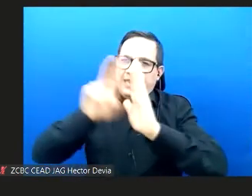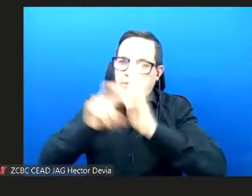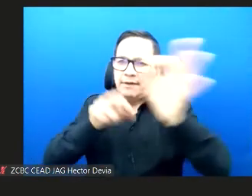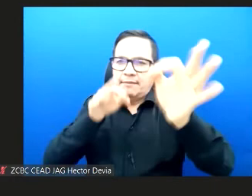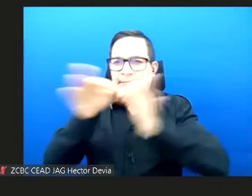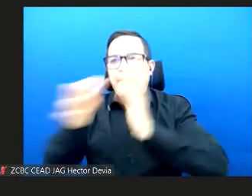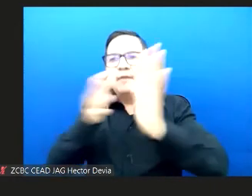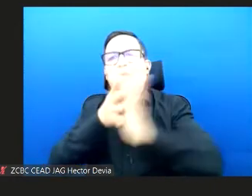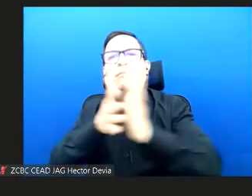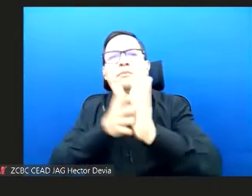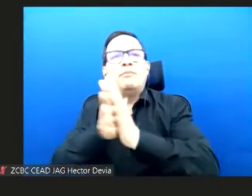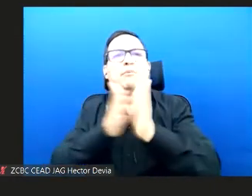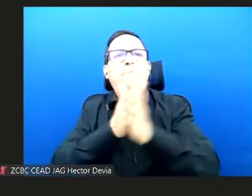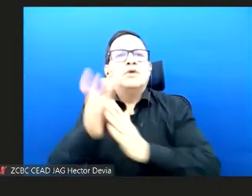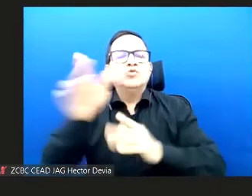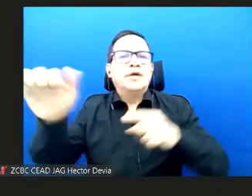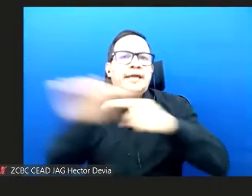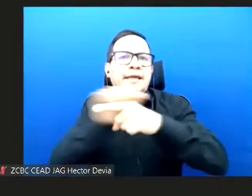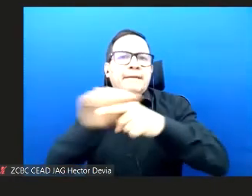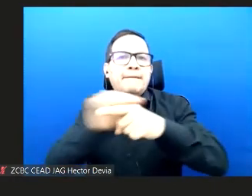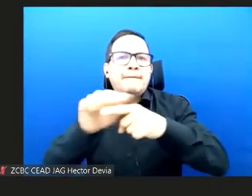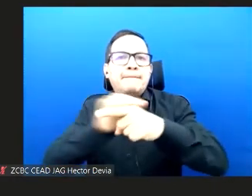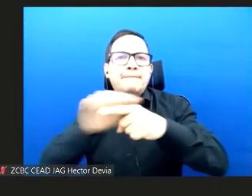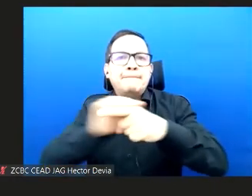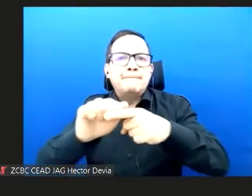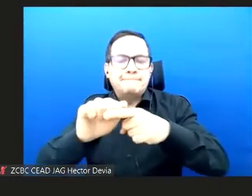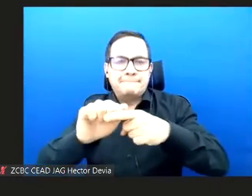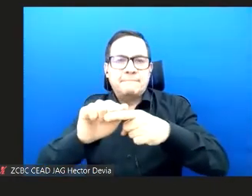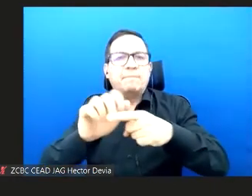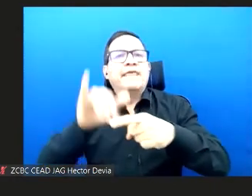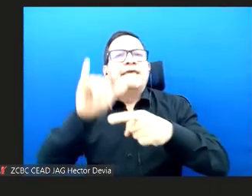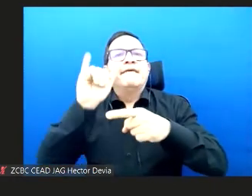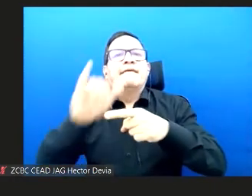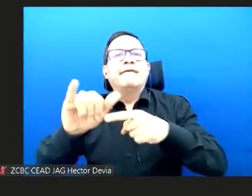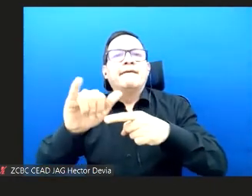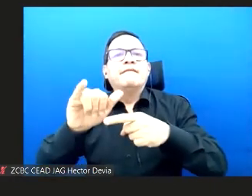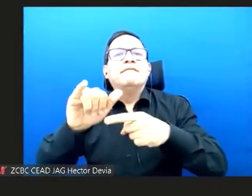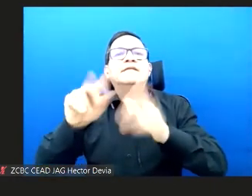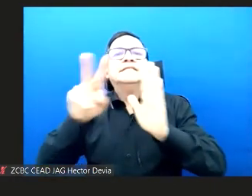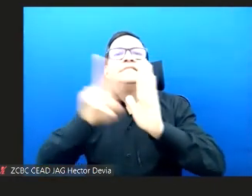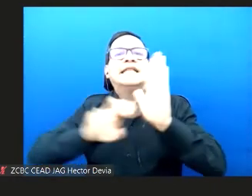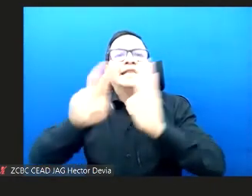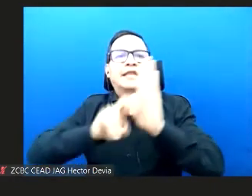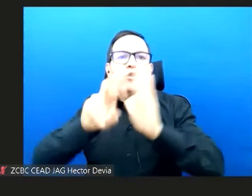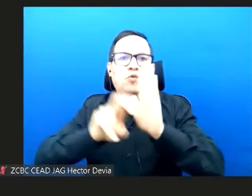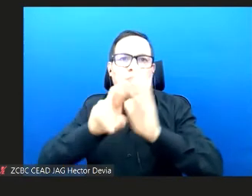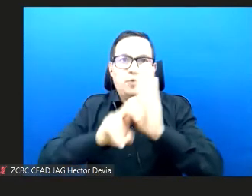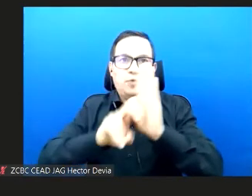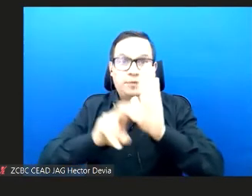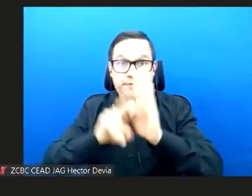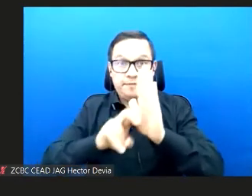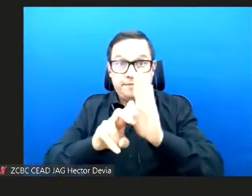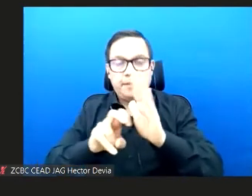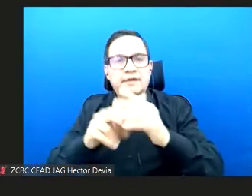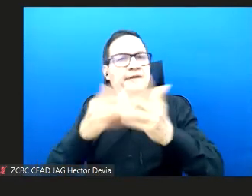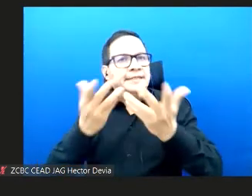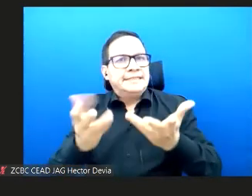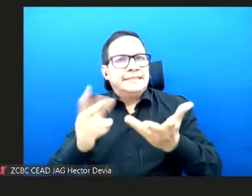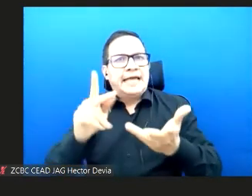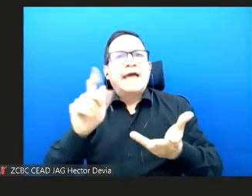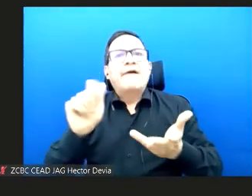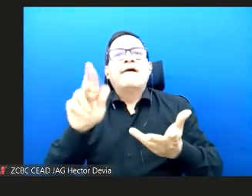hacer algunos ejercicios prácticos. Yo voy a trabajar la parte teórica y Karen la parte de